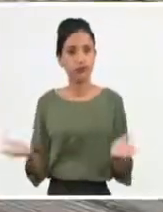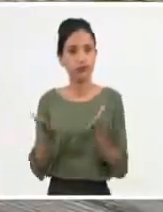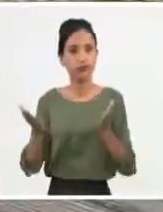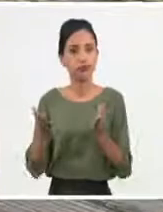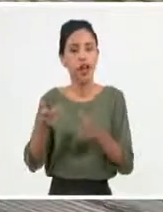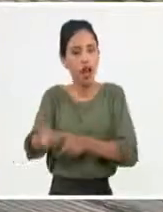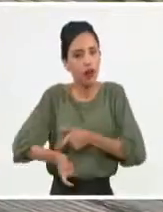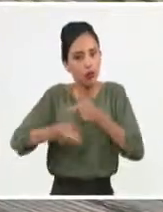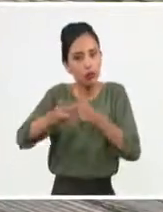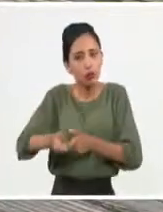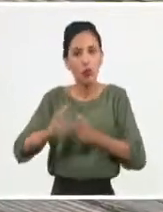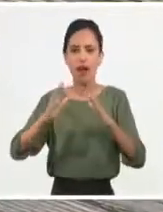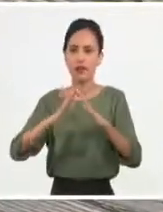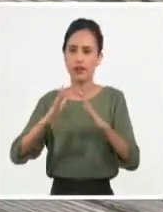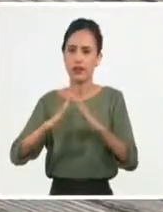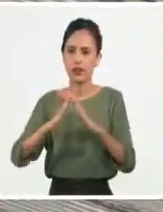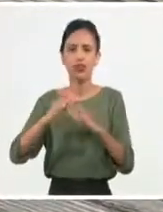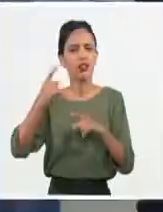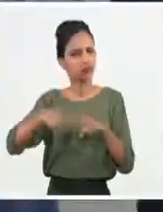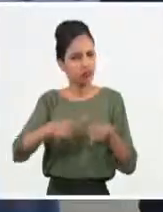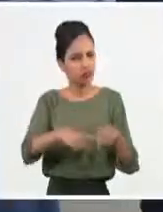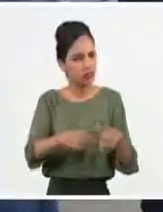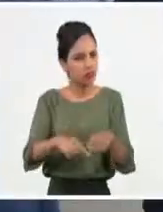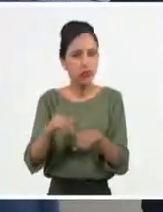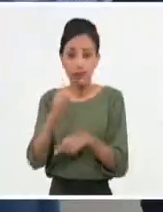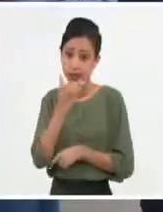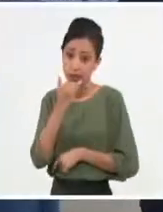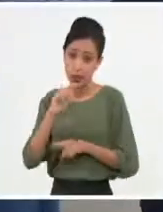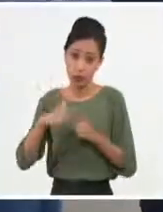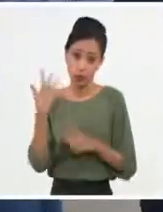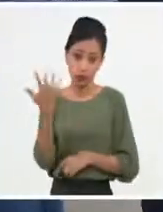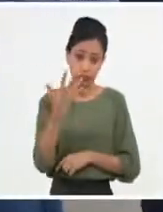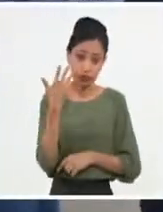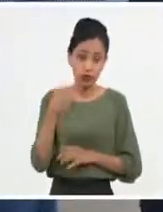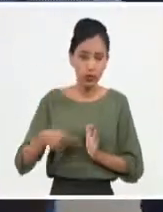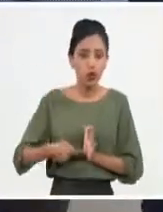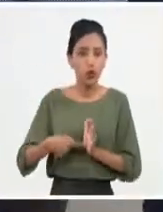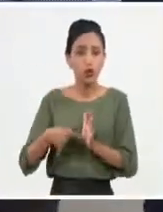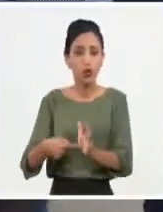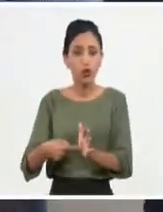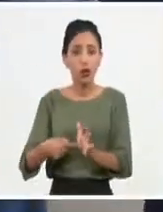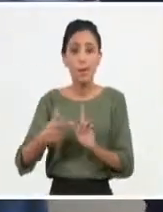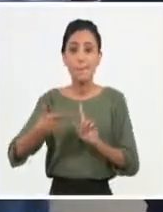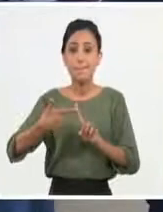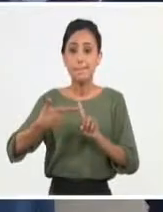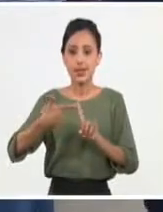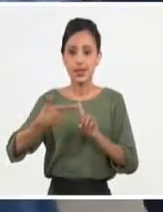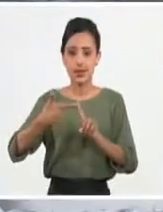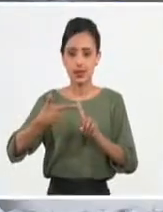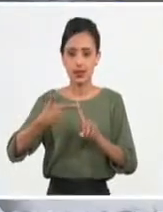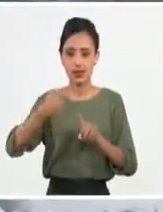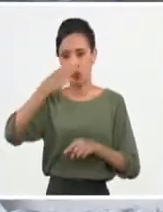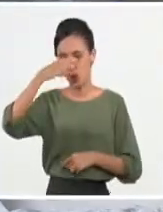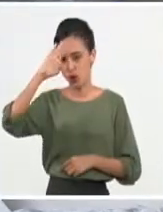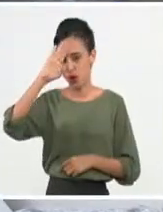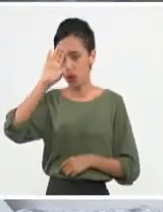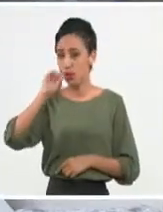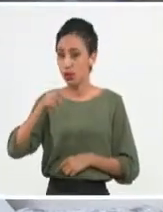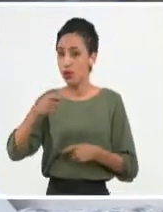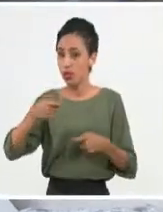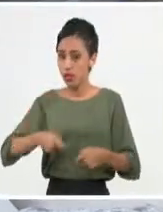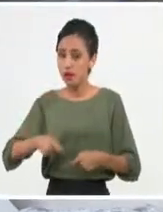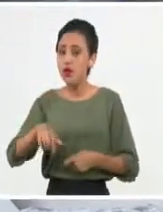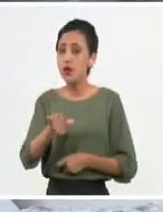y demás infraestructuras dañadas fue la recomendación del vicepresidente cubano, quien enfatizó lo necesario de organizar